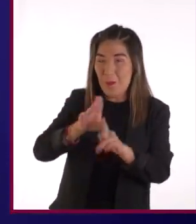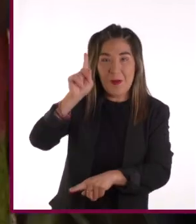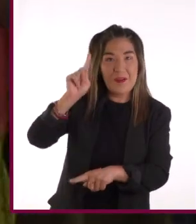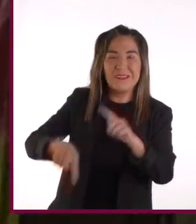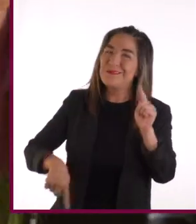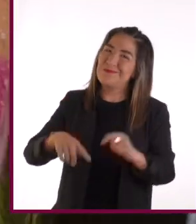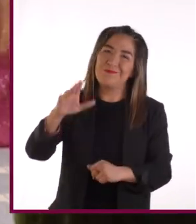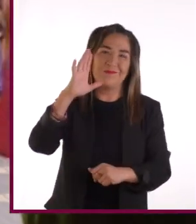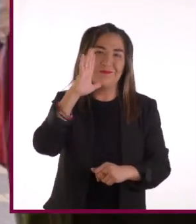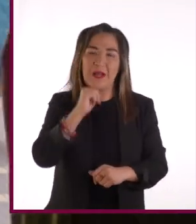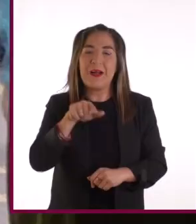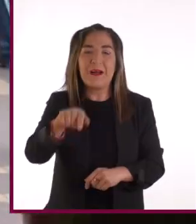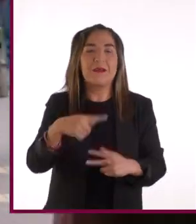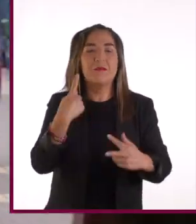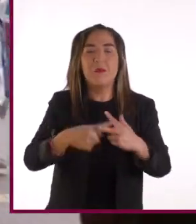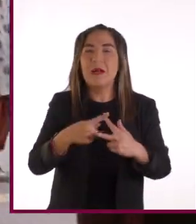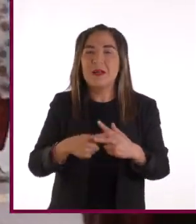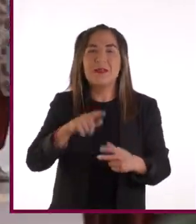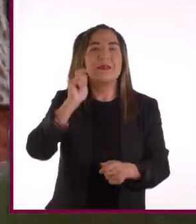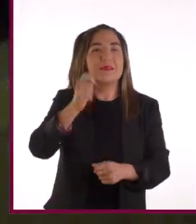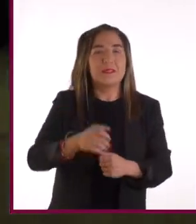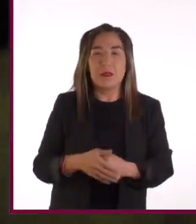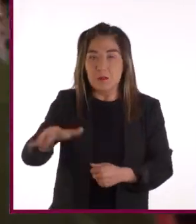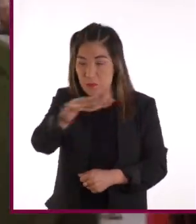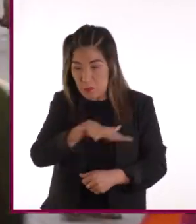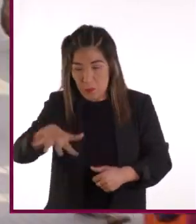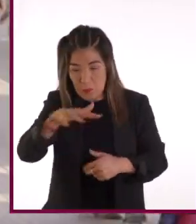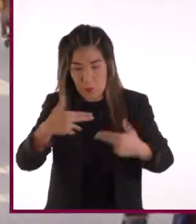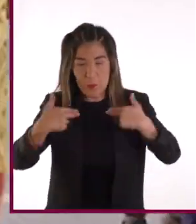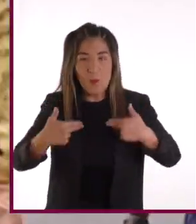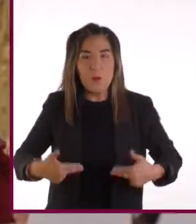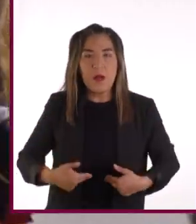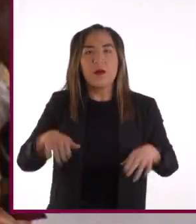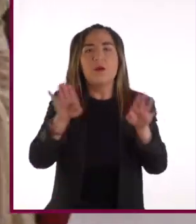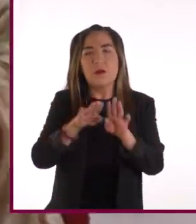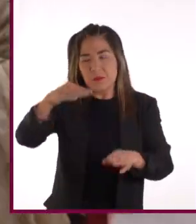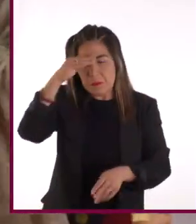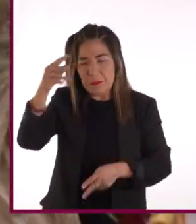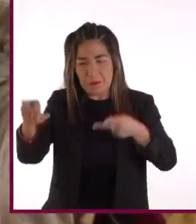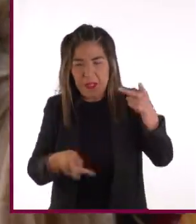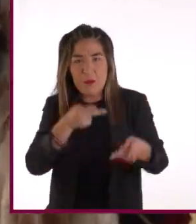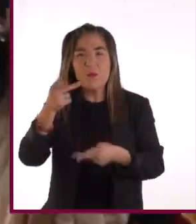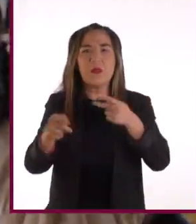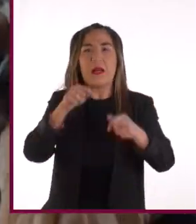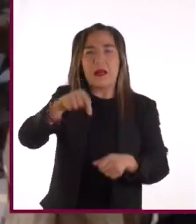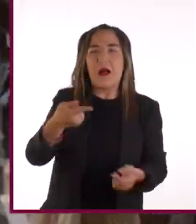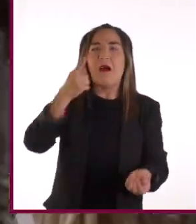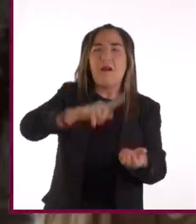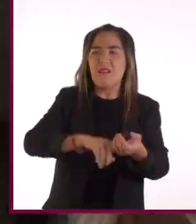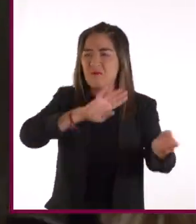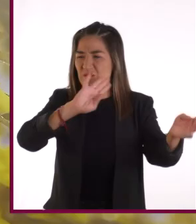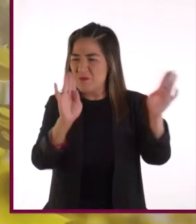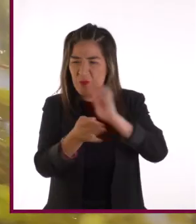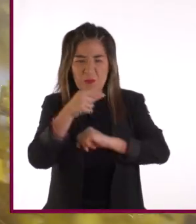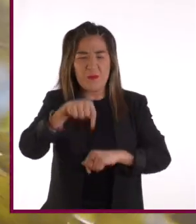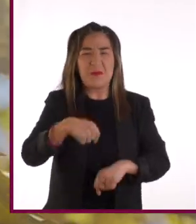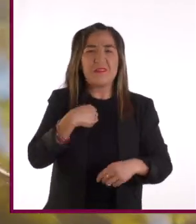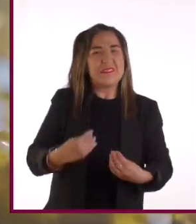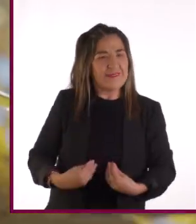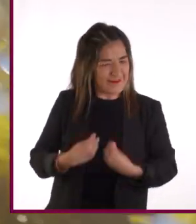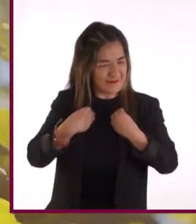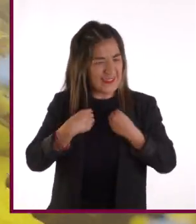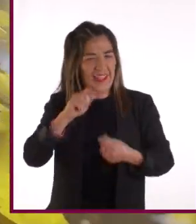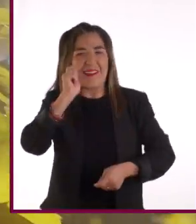que por ejemplo, lo que es inevitable es que el ser humano se haya hecho preguntas sobre el mundo donde vive,